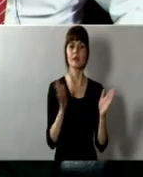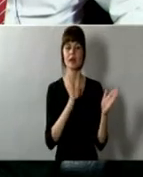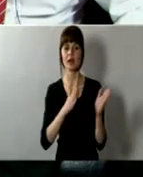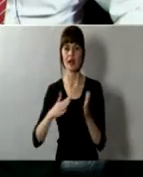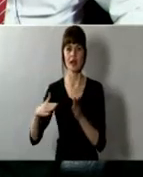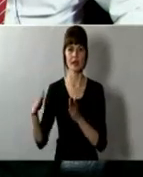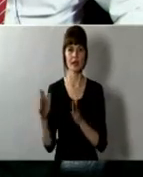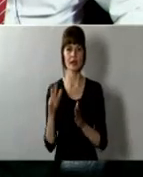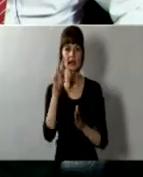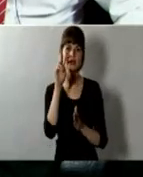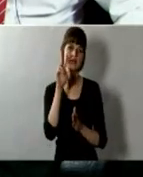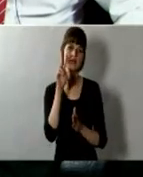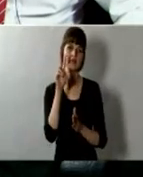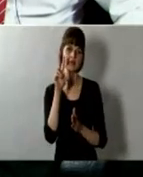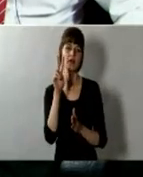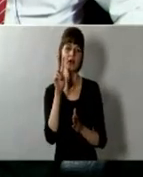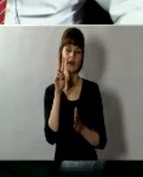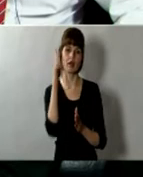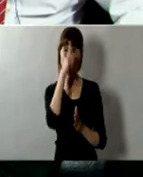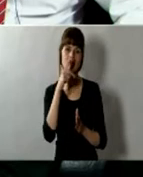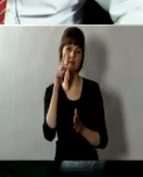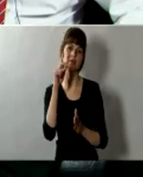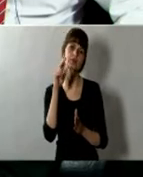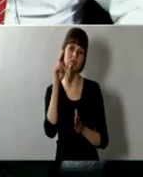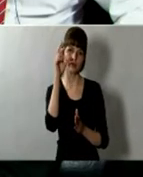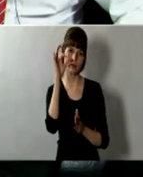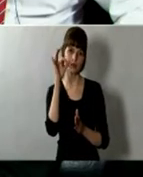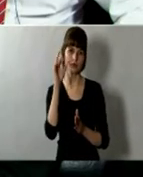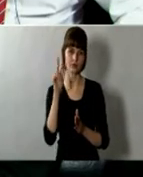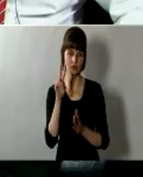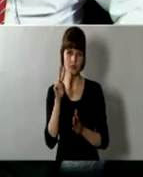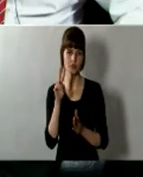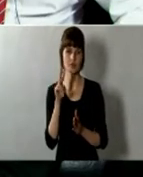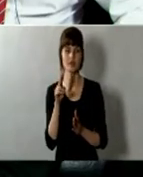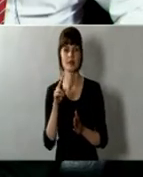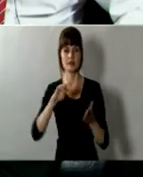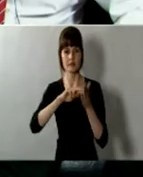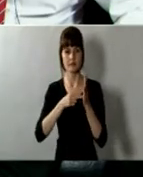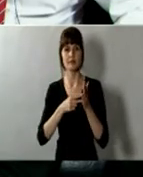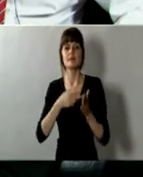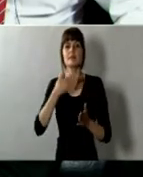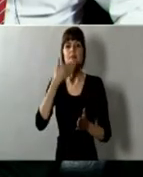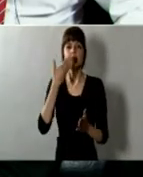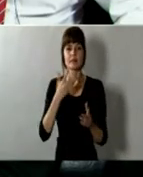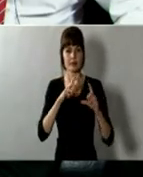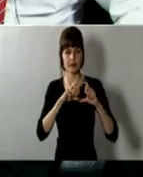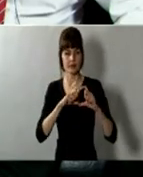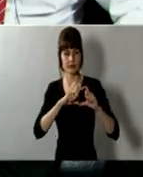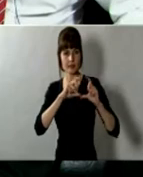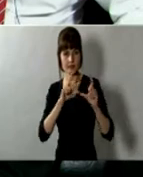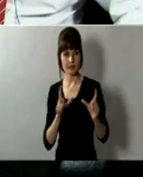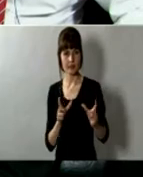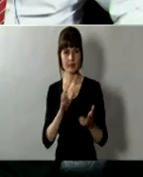espiritual Que va a hacer Que nuestra capacidad Pulmonar espiritual Esté abierta Y esté viva Esa